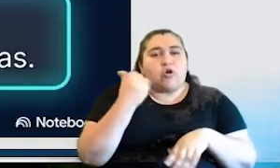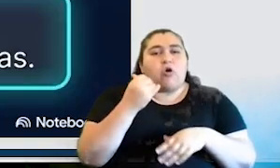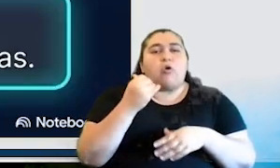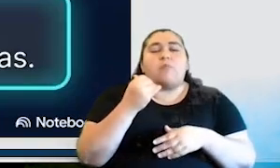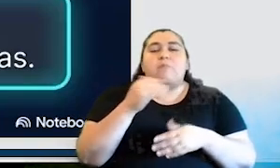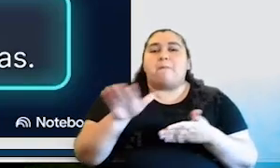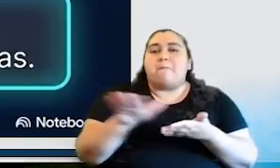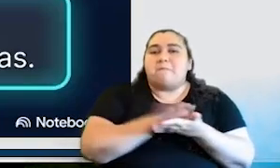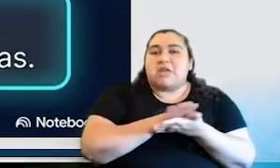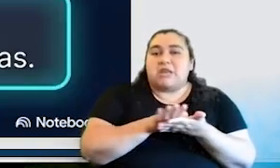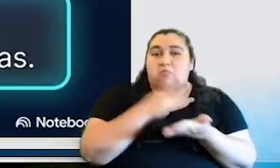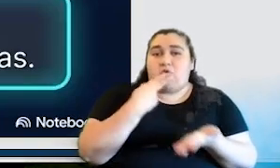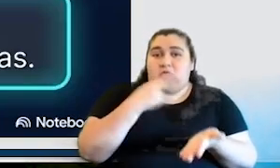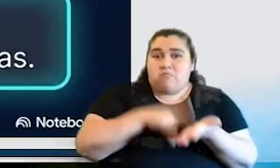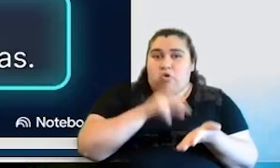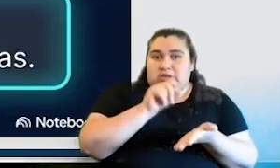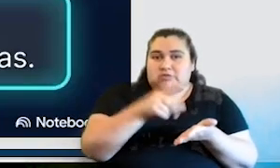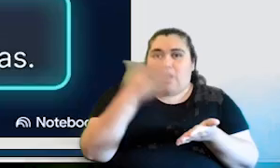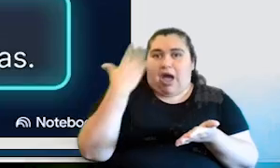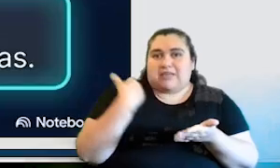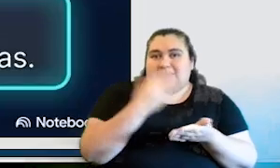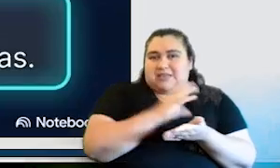imponible y de las cargas de familia eran fijos,